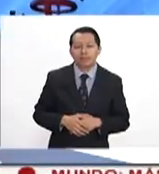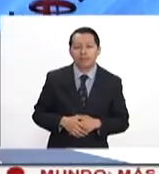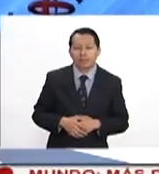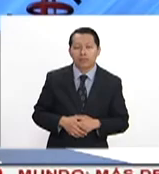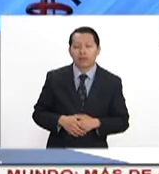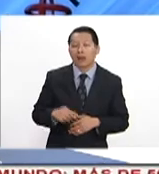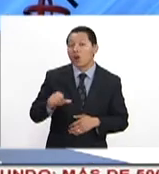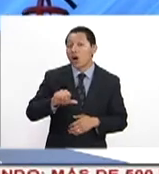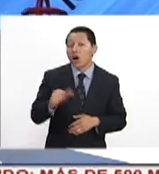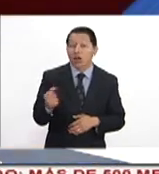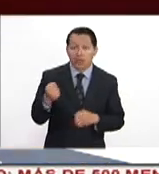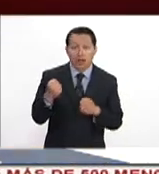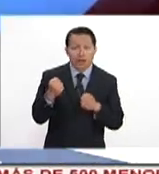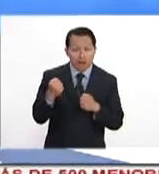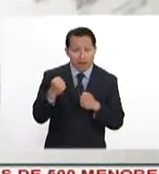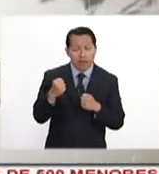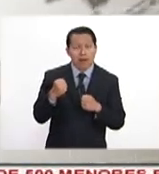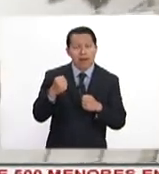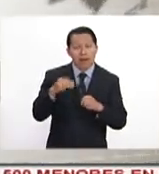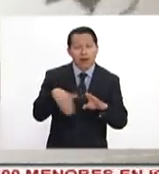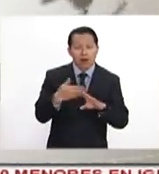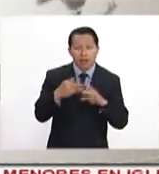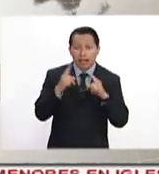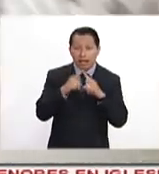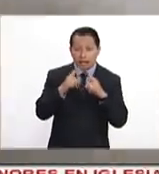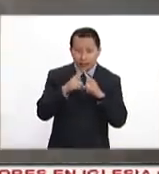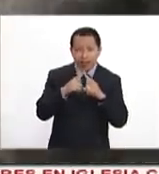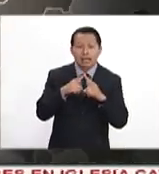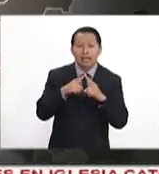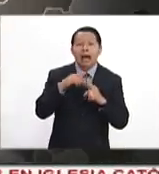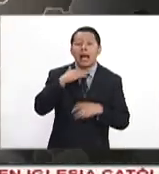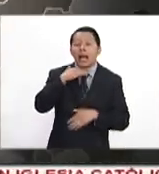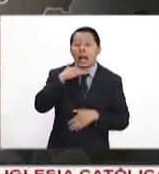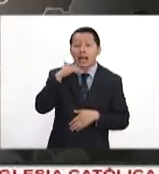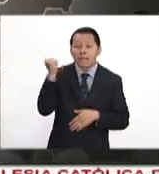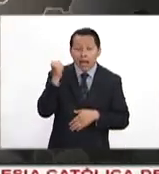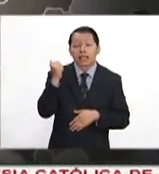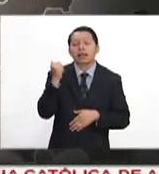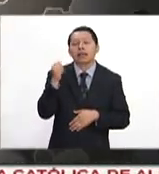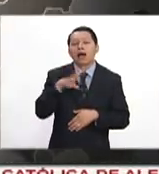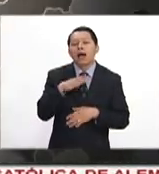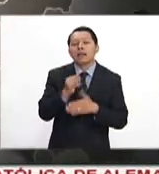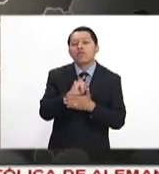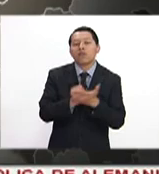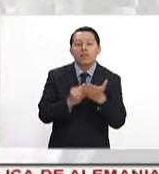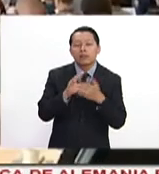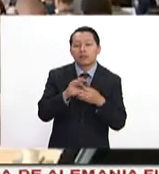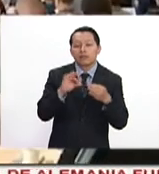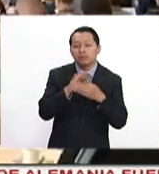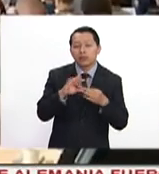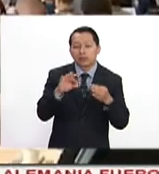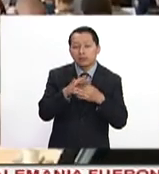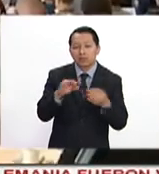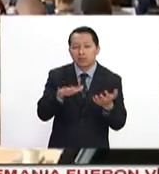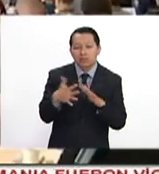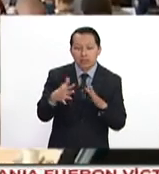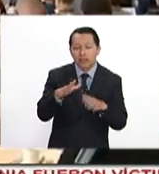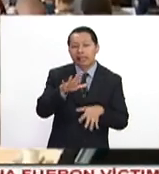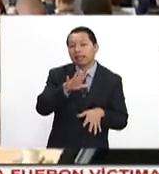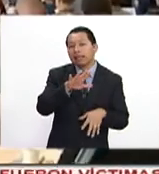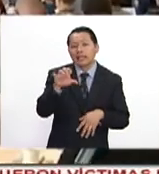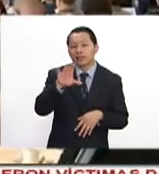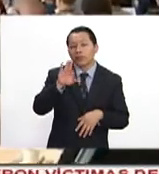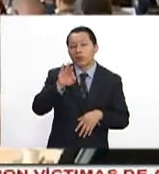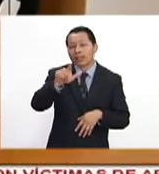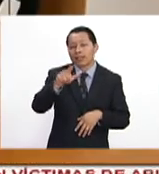Y otro duro golpe para la iglesia, y es que en Alemania salió a la luz un informe donde se revela que por lo menos